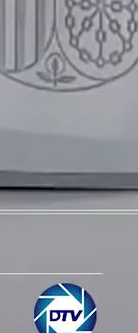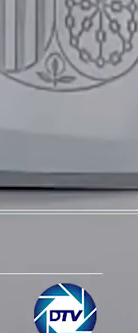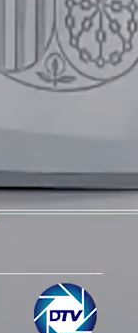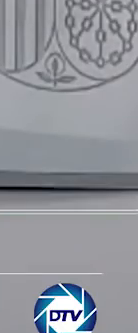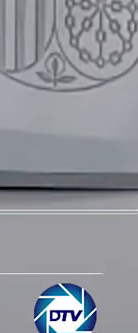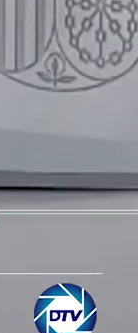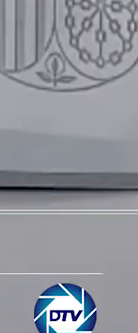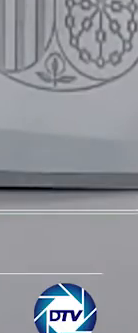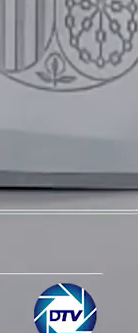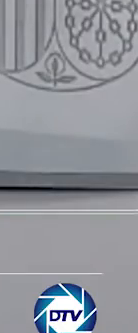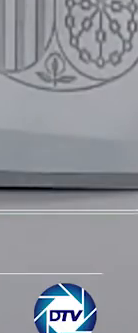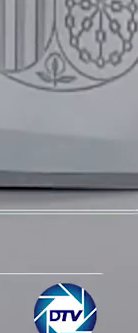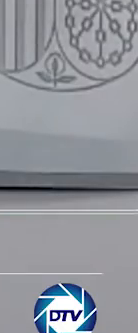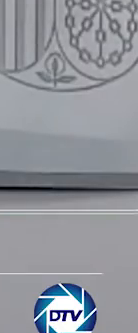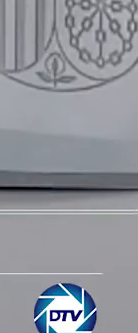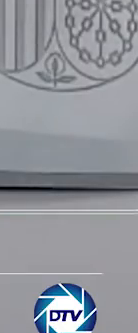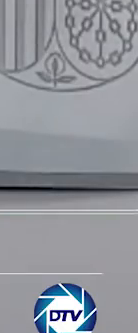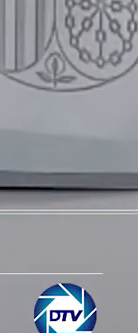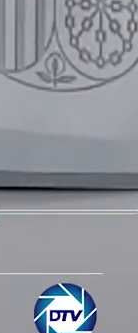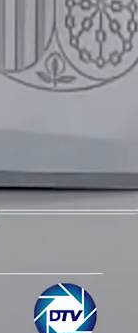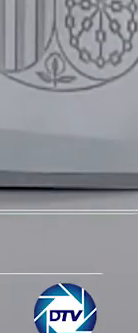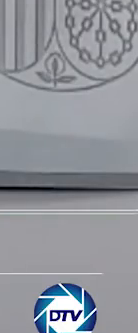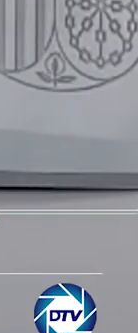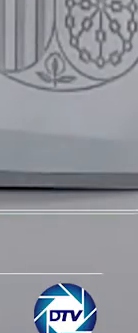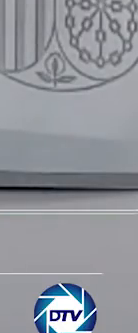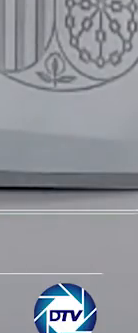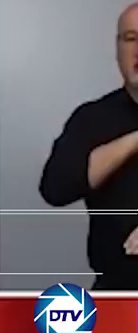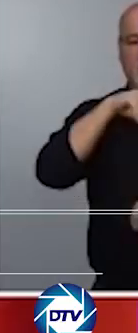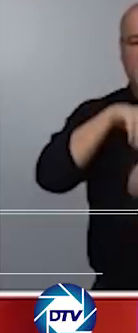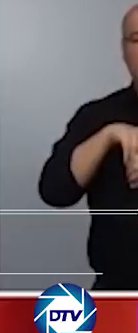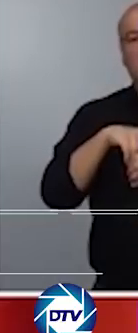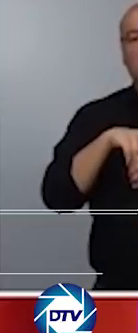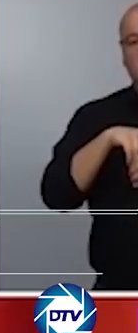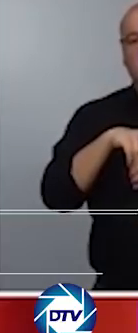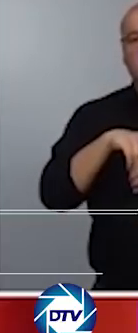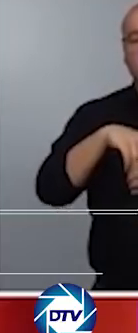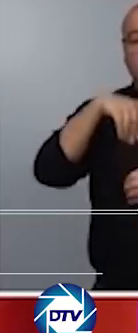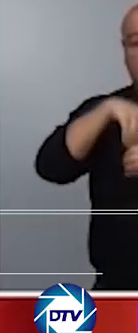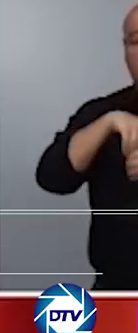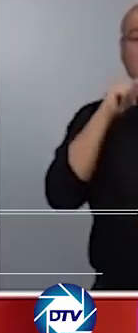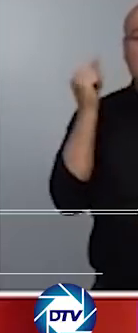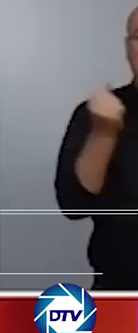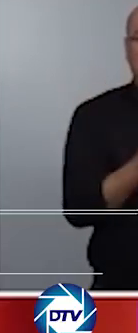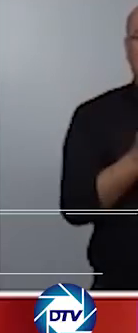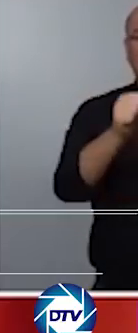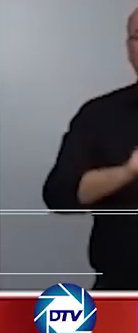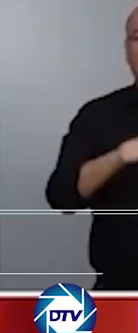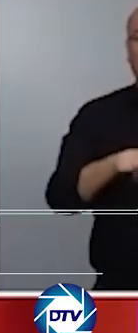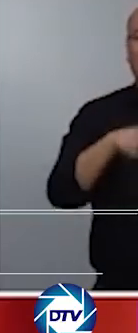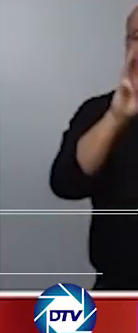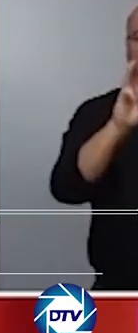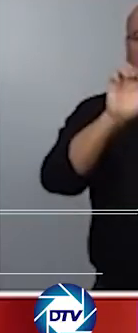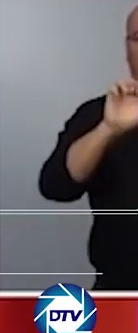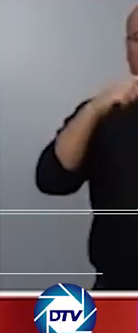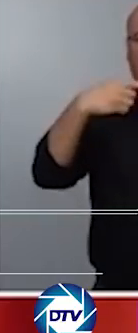de control sobre la seguridad máxima nacional equivale al sistema de control de un coche de una familia cuando pasa la ITV. Yo, sinceramente, he